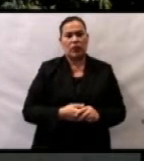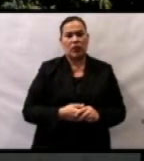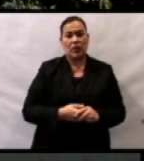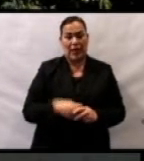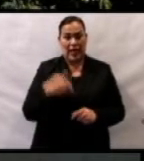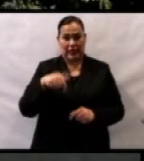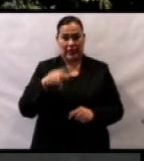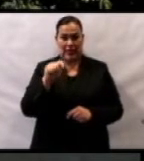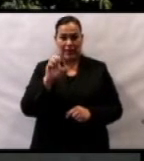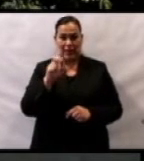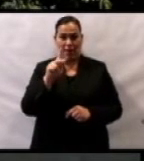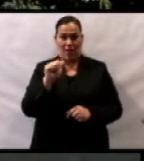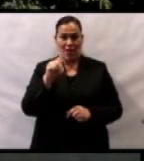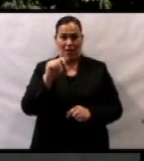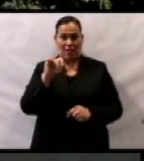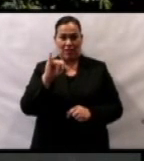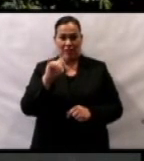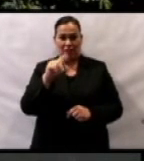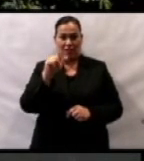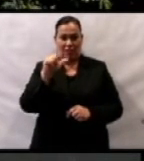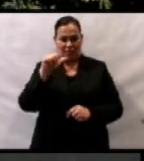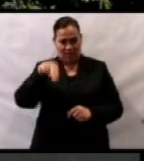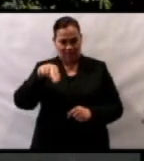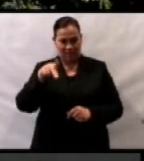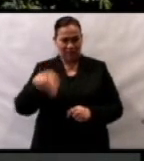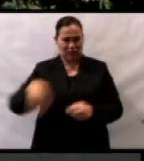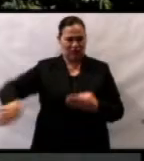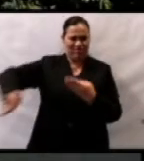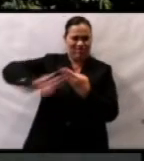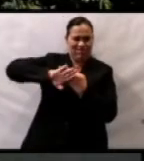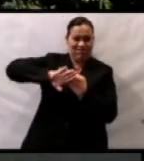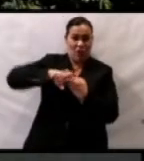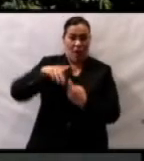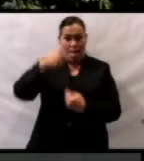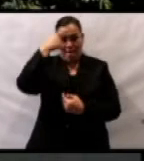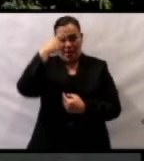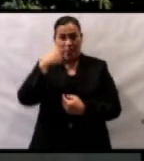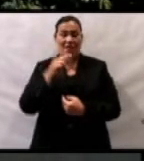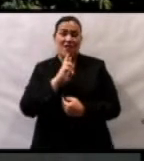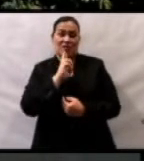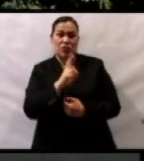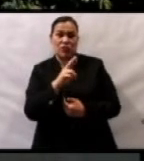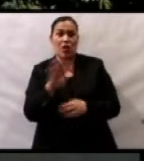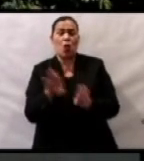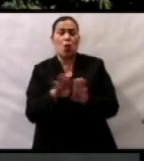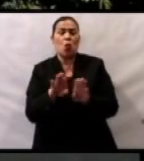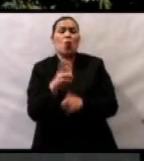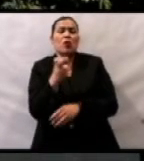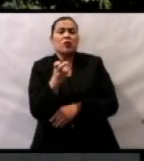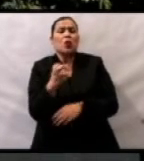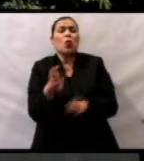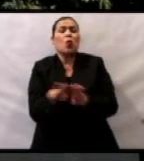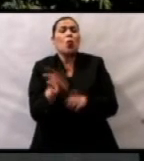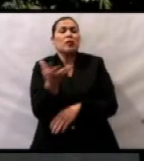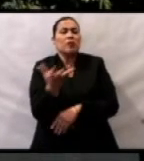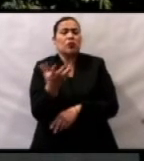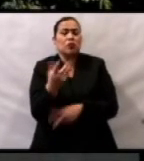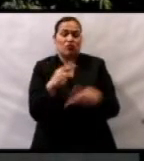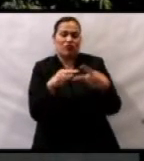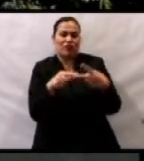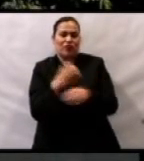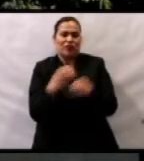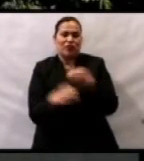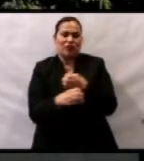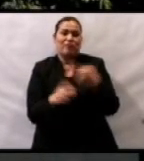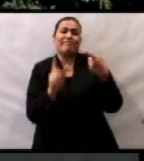Tepatitlán fue muy golpeado en este sentido. La respuesta para contrarrestar sus efectos llegó. La